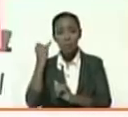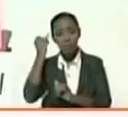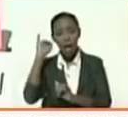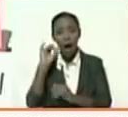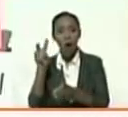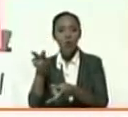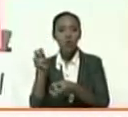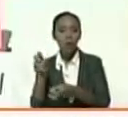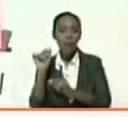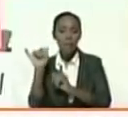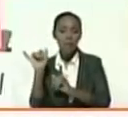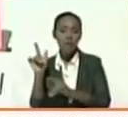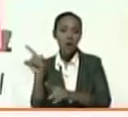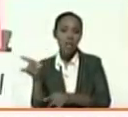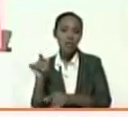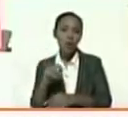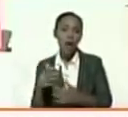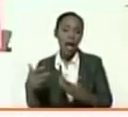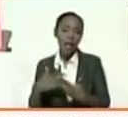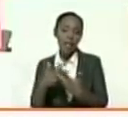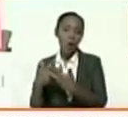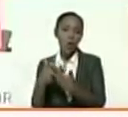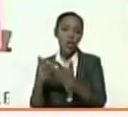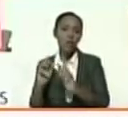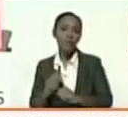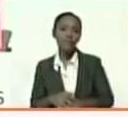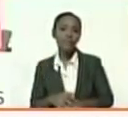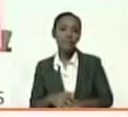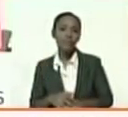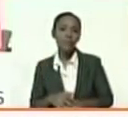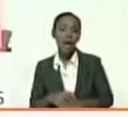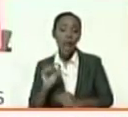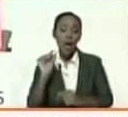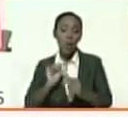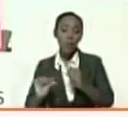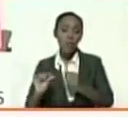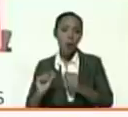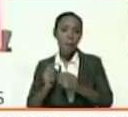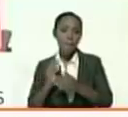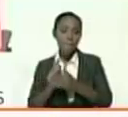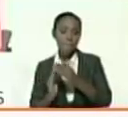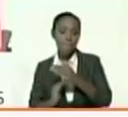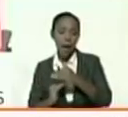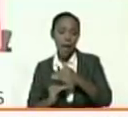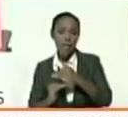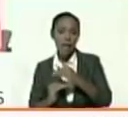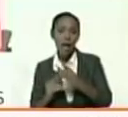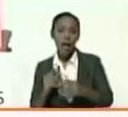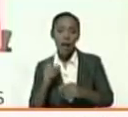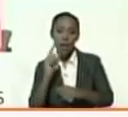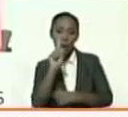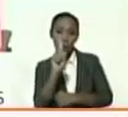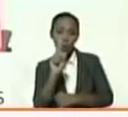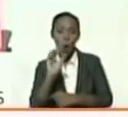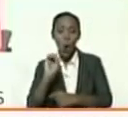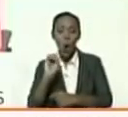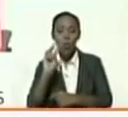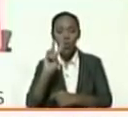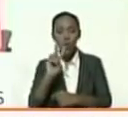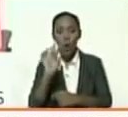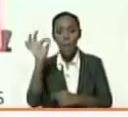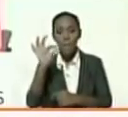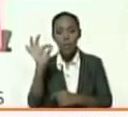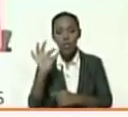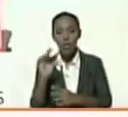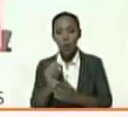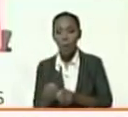cobrando a Estados Unidos. En este caso la comisión es muy bajita porque los gringos son muy severos en eso. Le dan 1 al 2% y ellos son muy